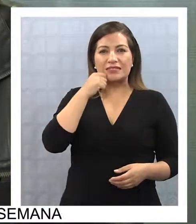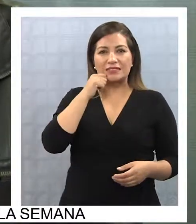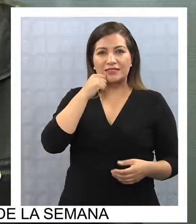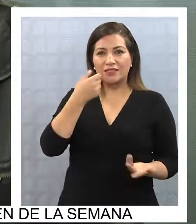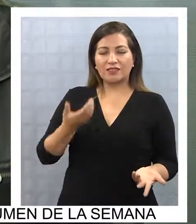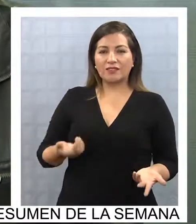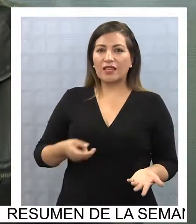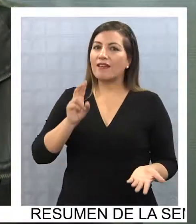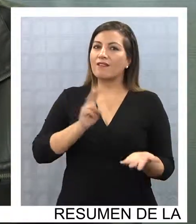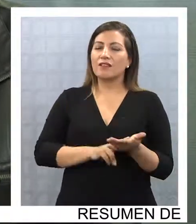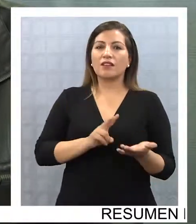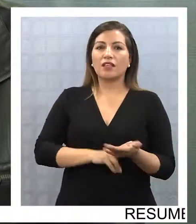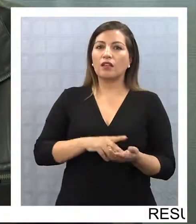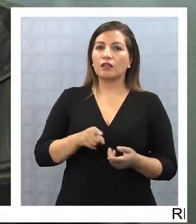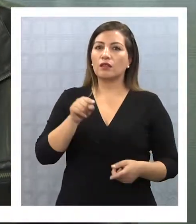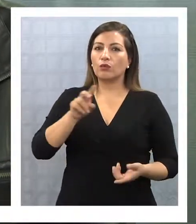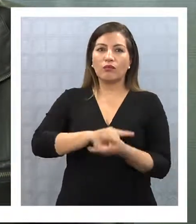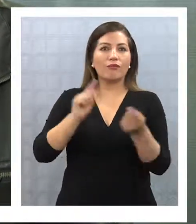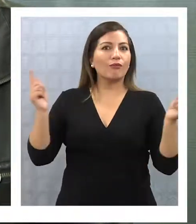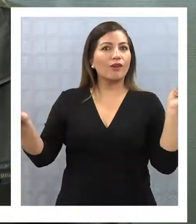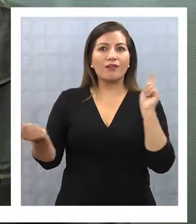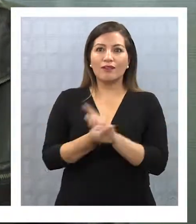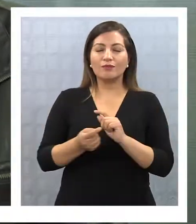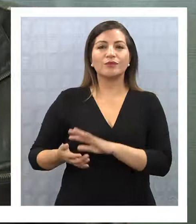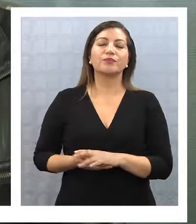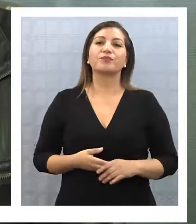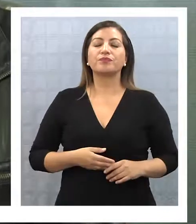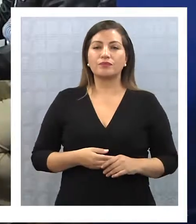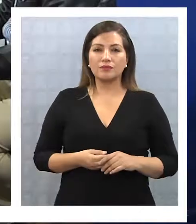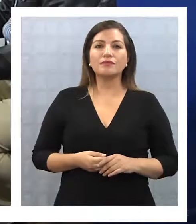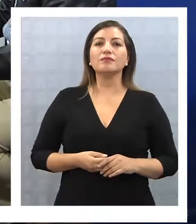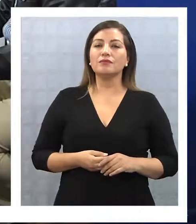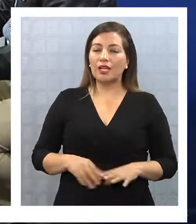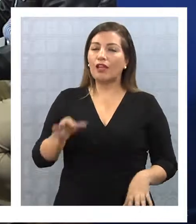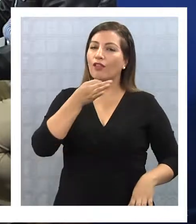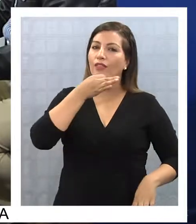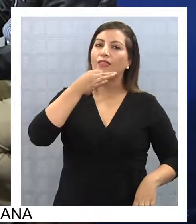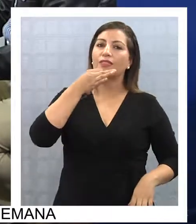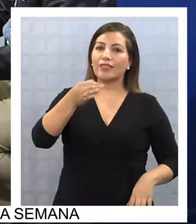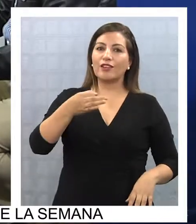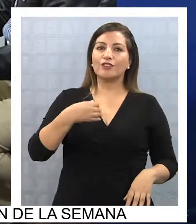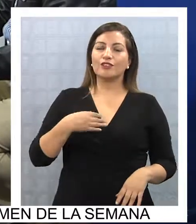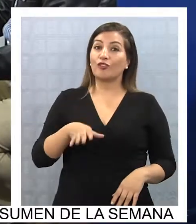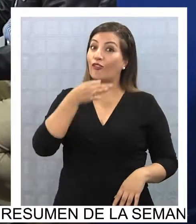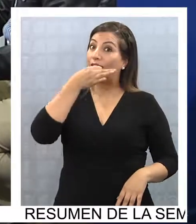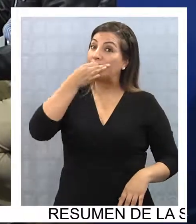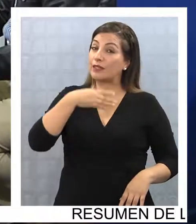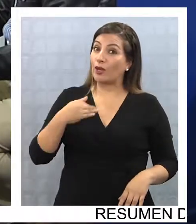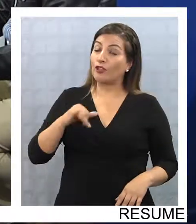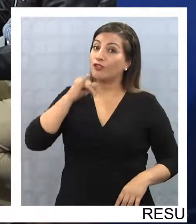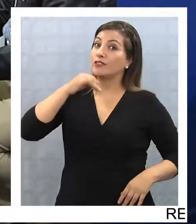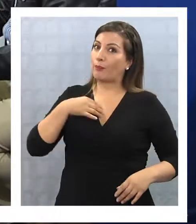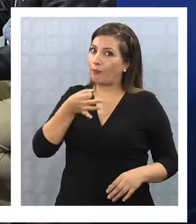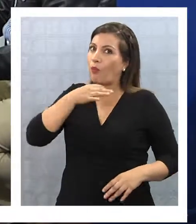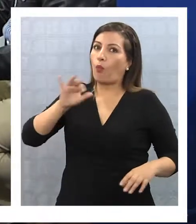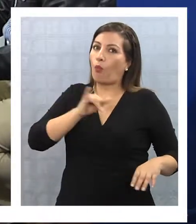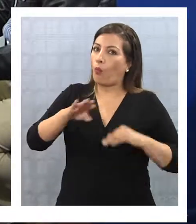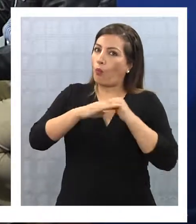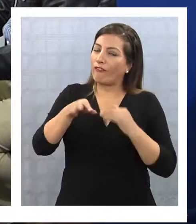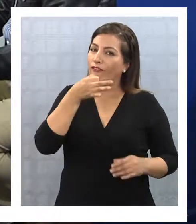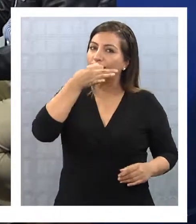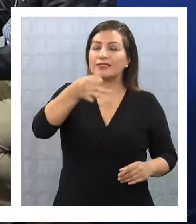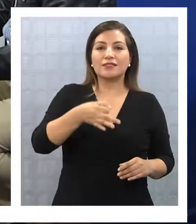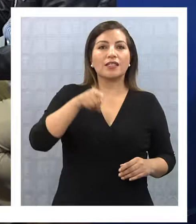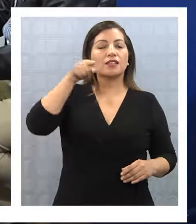significa? ¿Realmente es una revolución en términos de lo...? Sí, ahí yo me atrevo a meter el piscinazo así directamente, que aspira a